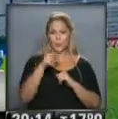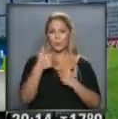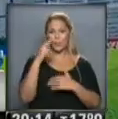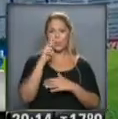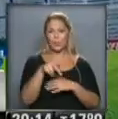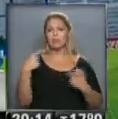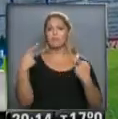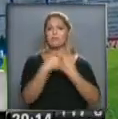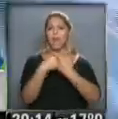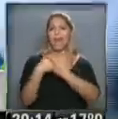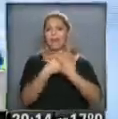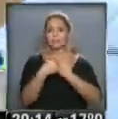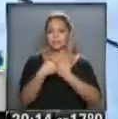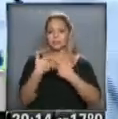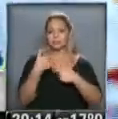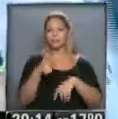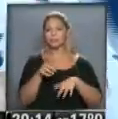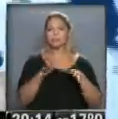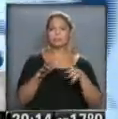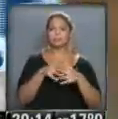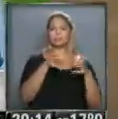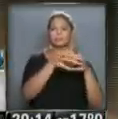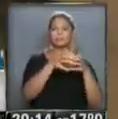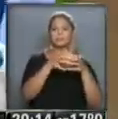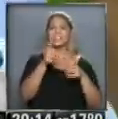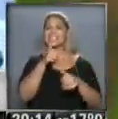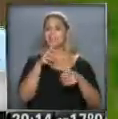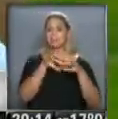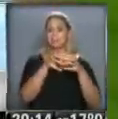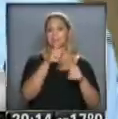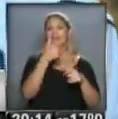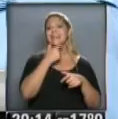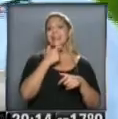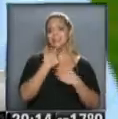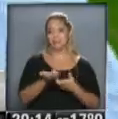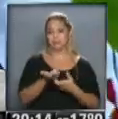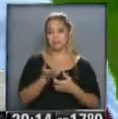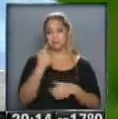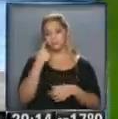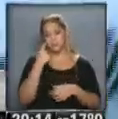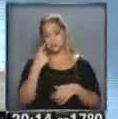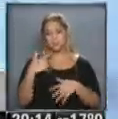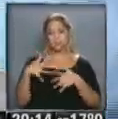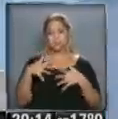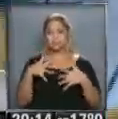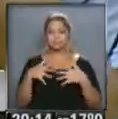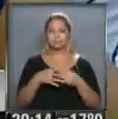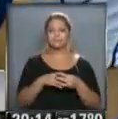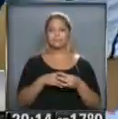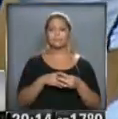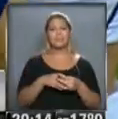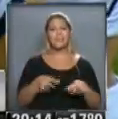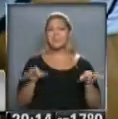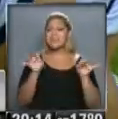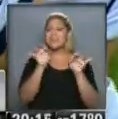ver el partido de las suspicacias entre Quilmes y Racing. Y mire, si habrá suspicacias que en